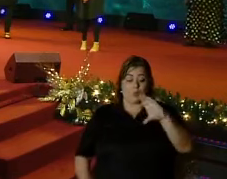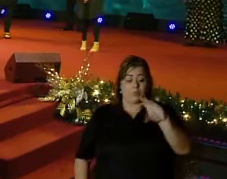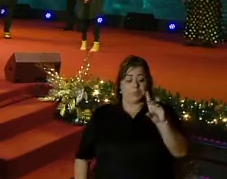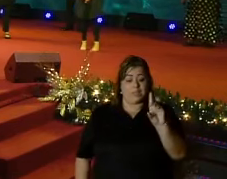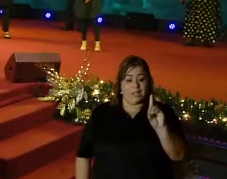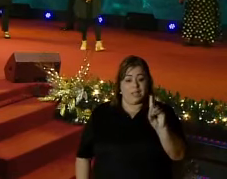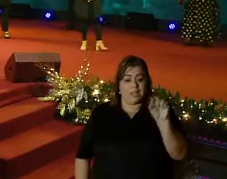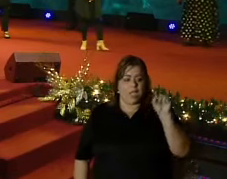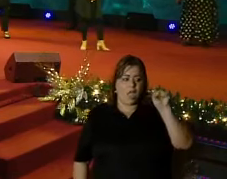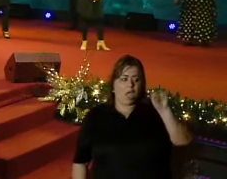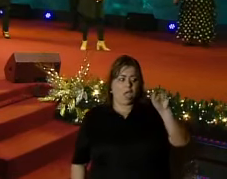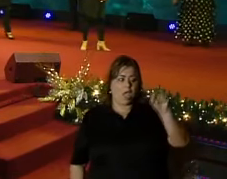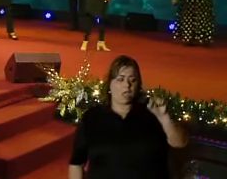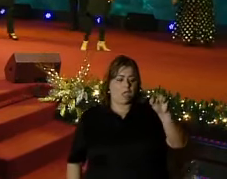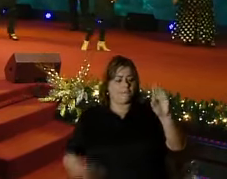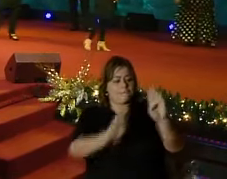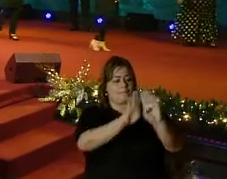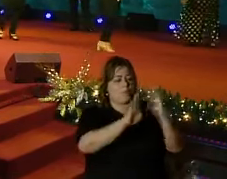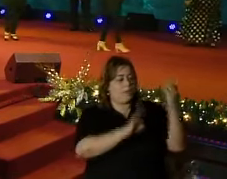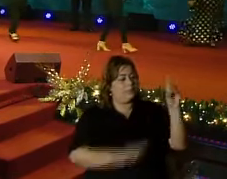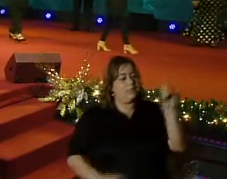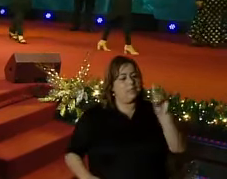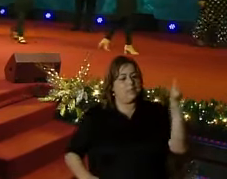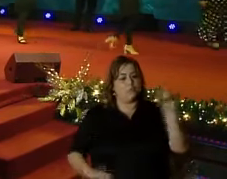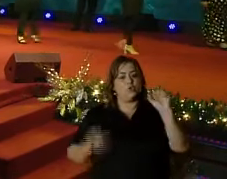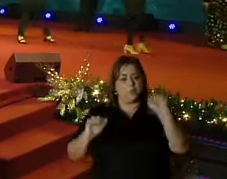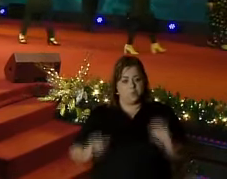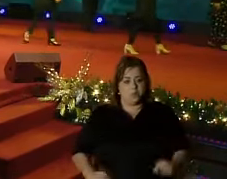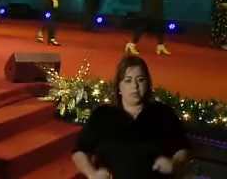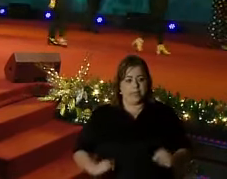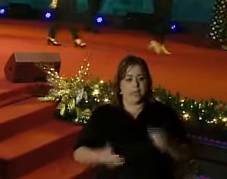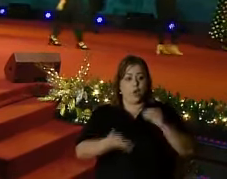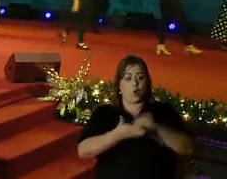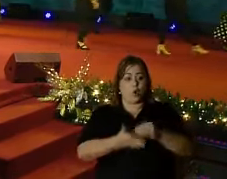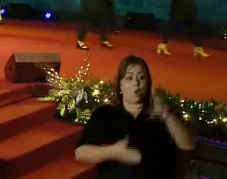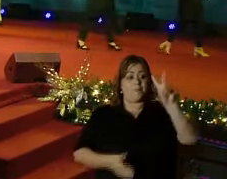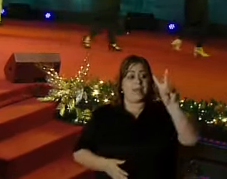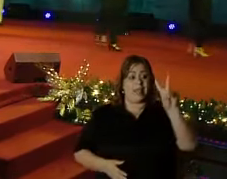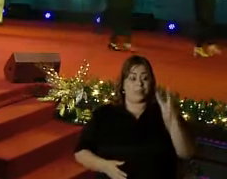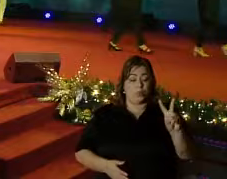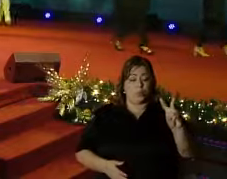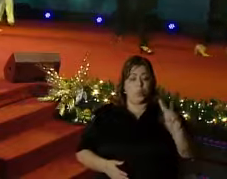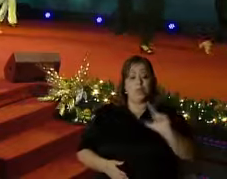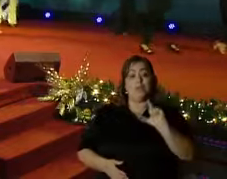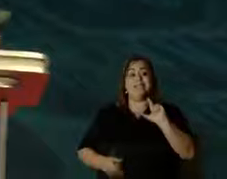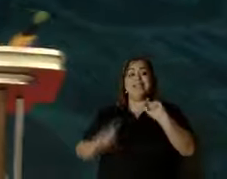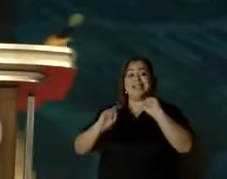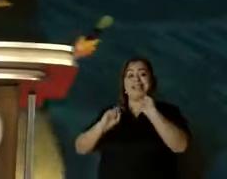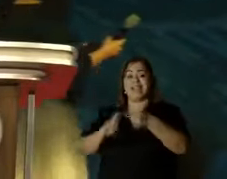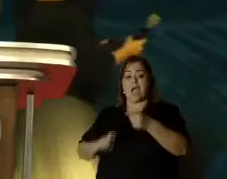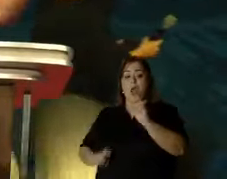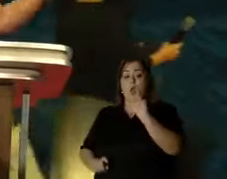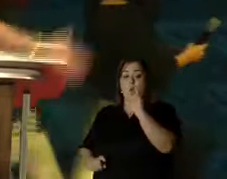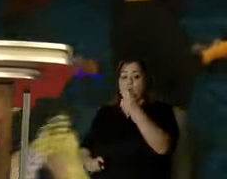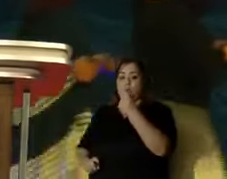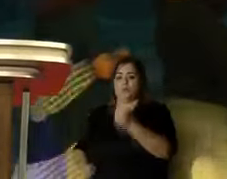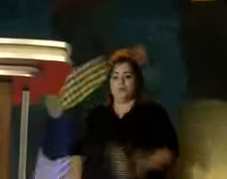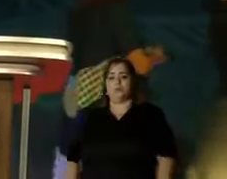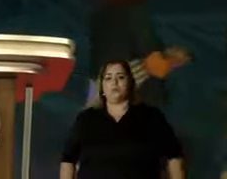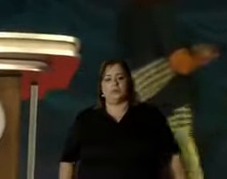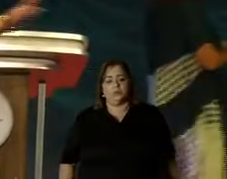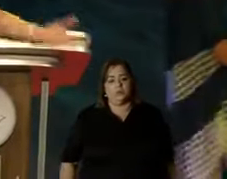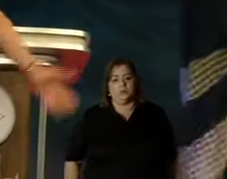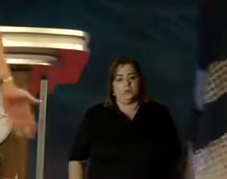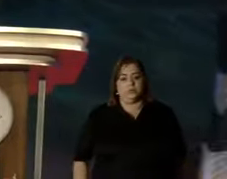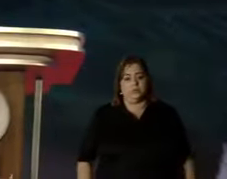derecha. Ahí está Carlita, gloria al Señor. Comprado y se le regala el medley de 20 minutos que ha sido de mucha bendición. Aceptamos ATH